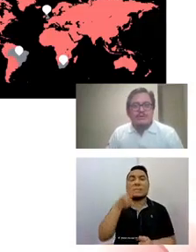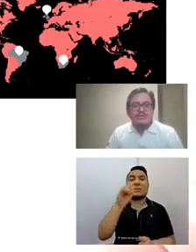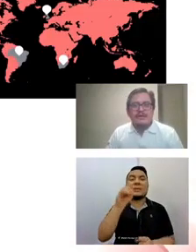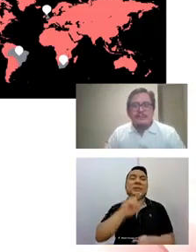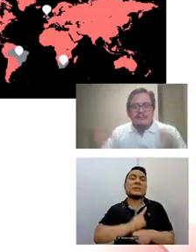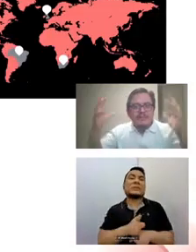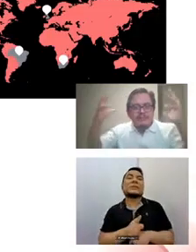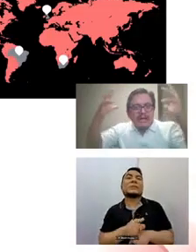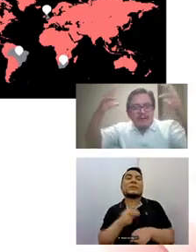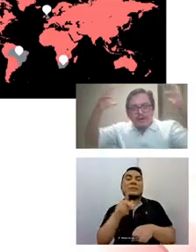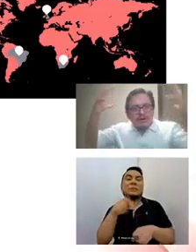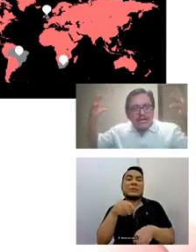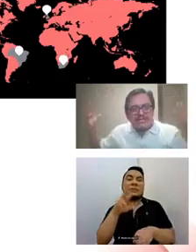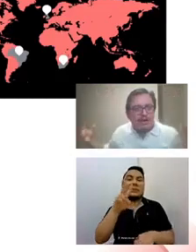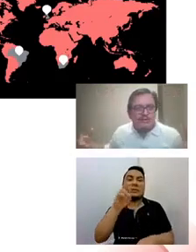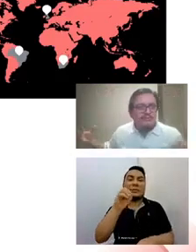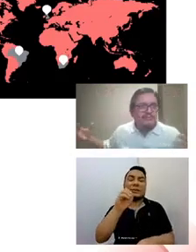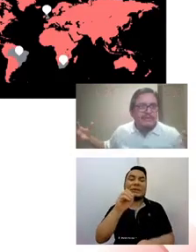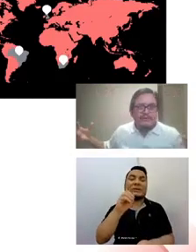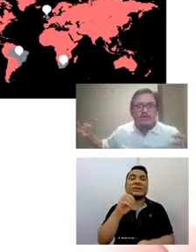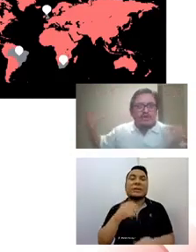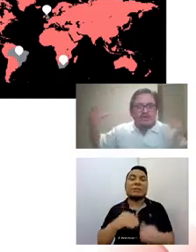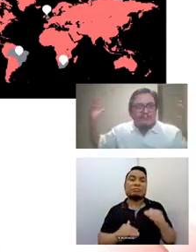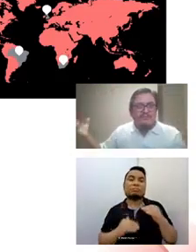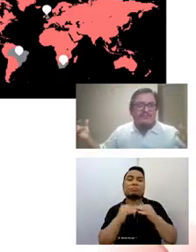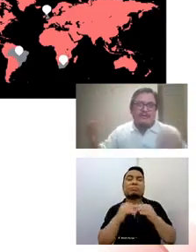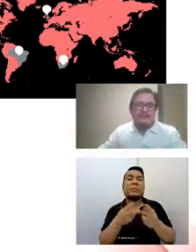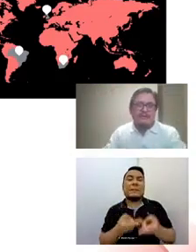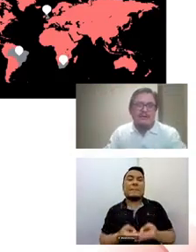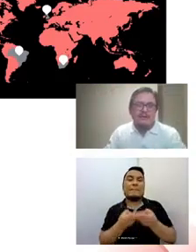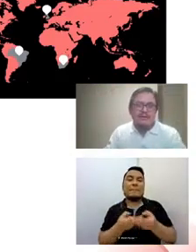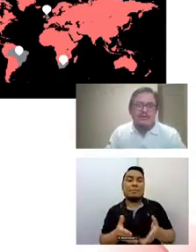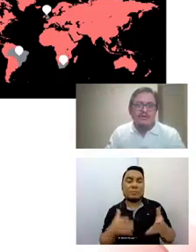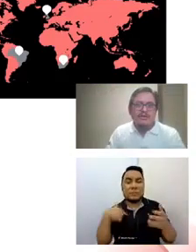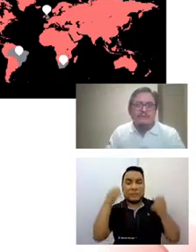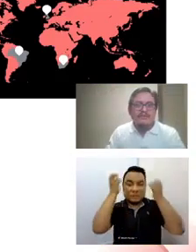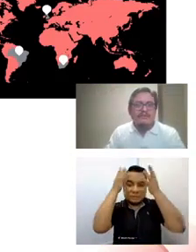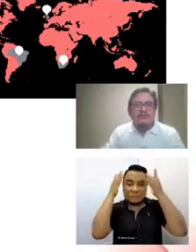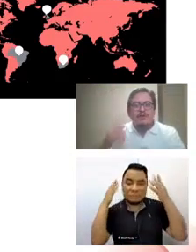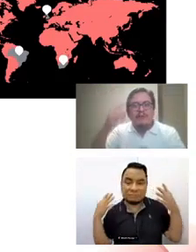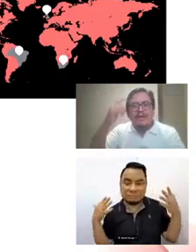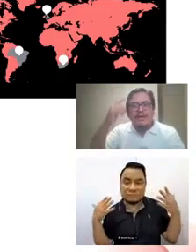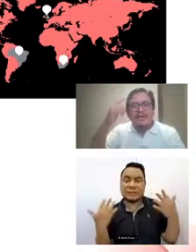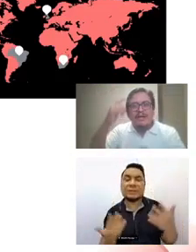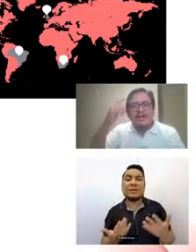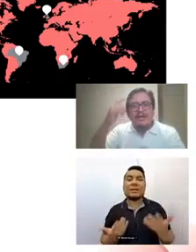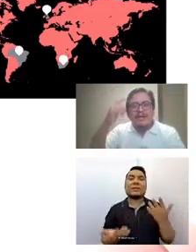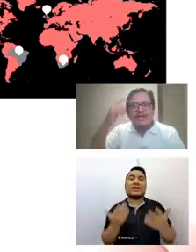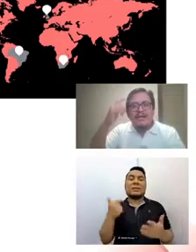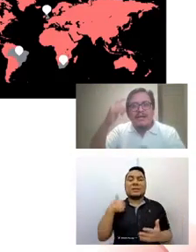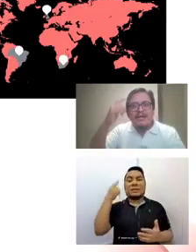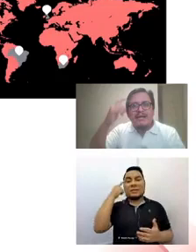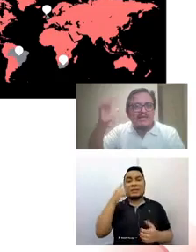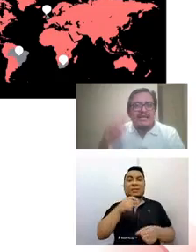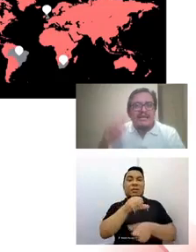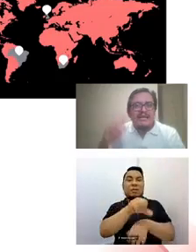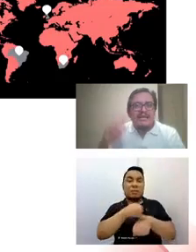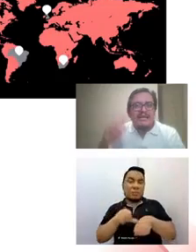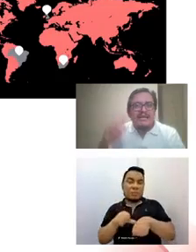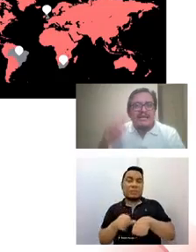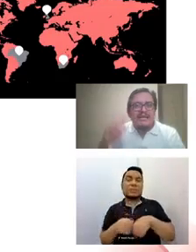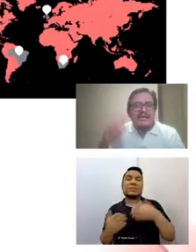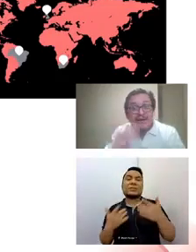peso, ¿no? Ya mi cabello crece frondosamente, ¿no? Y de repente me hago una